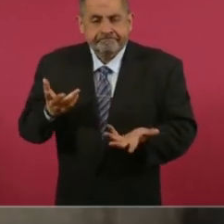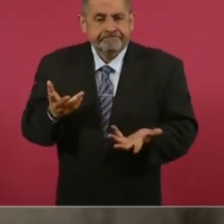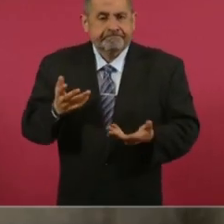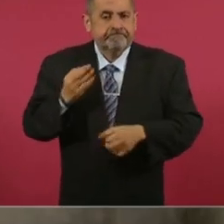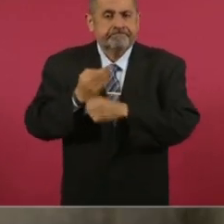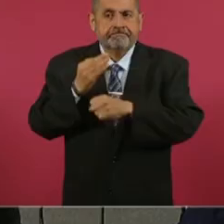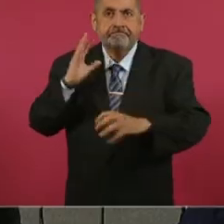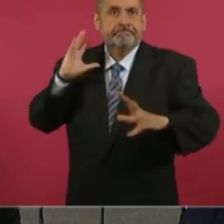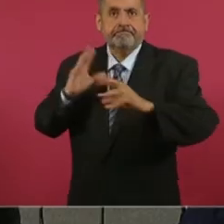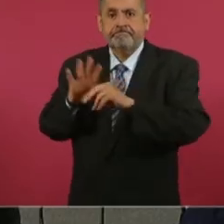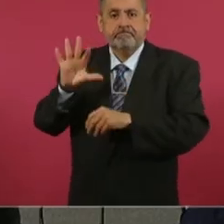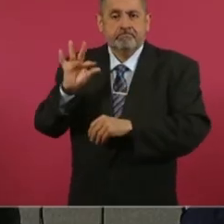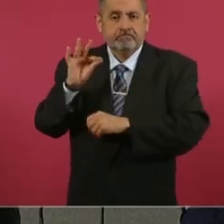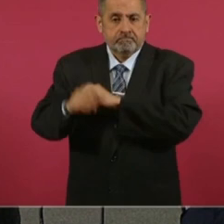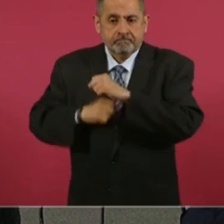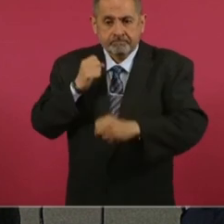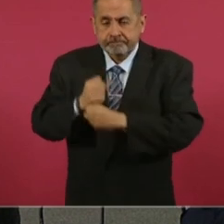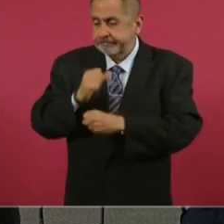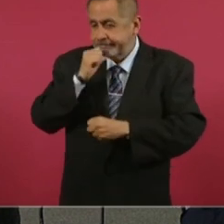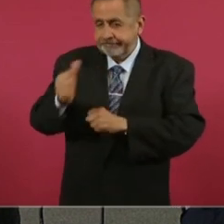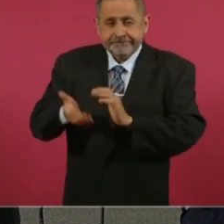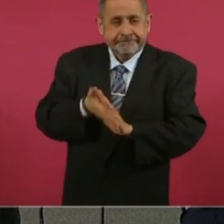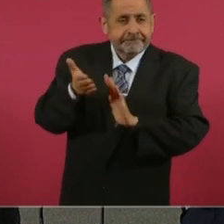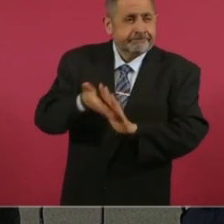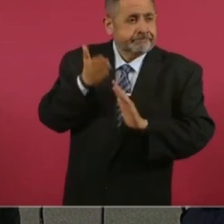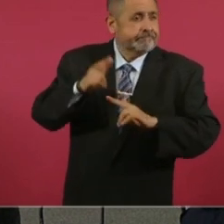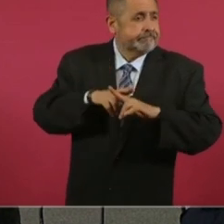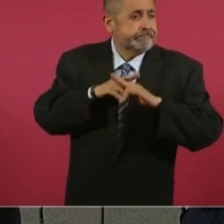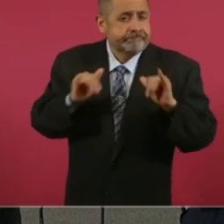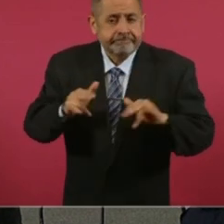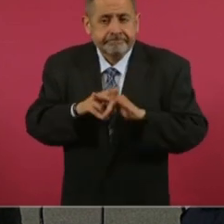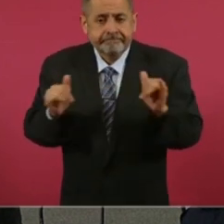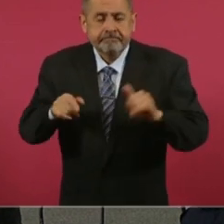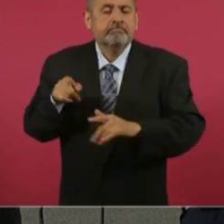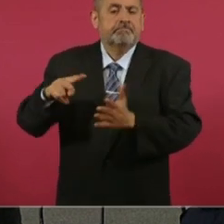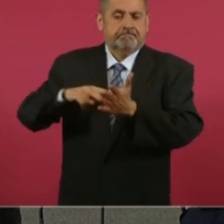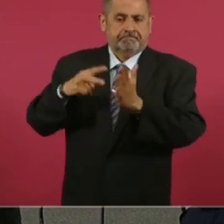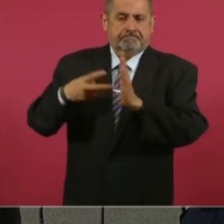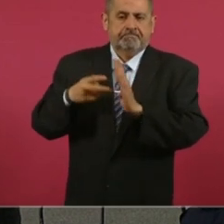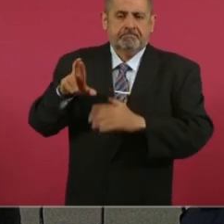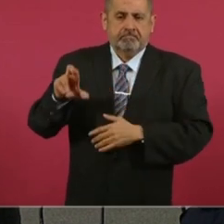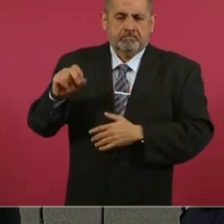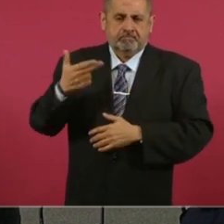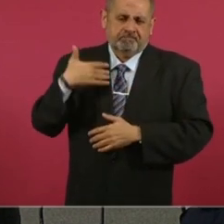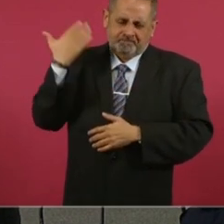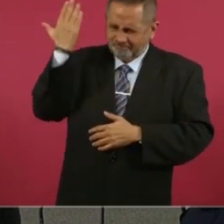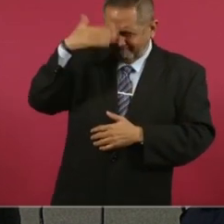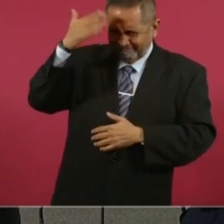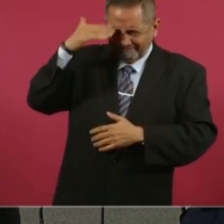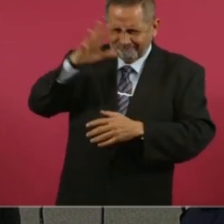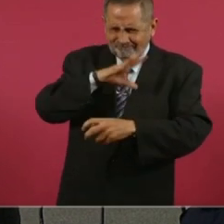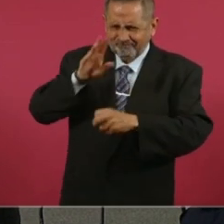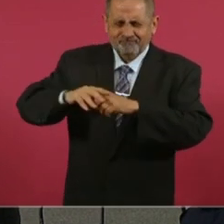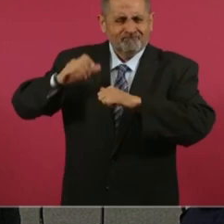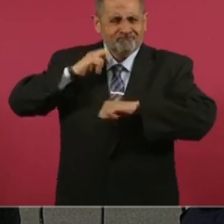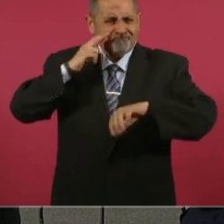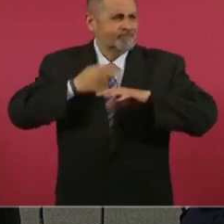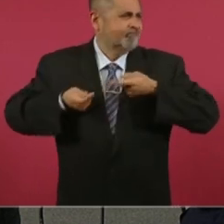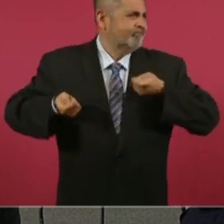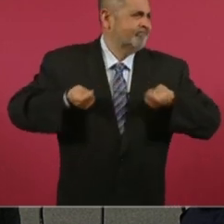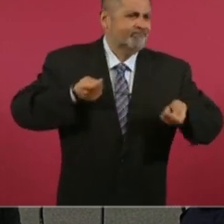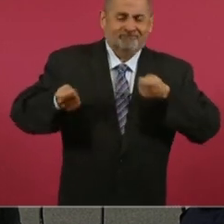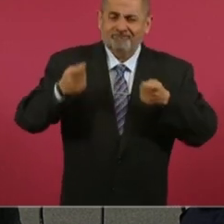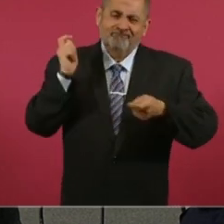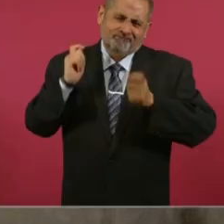40 años sin generar o construir refinerías y el ingeniero Rocha Vallejo pues se quedó al frente de este